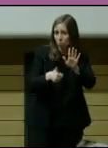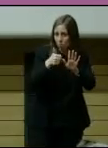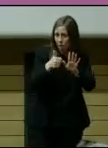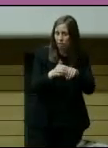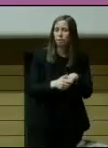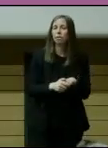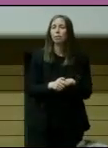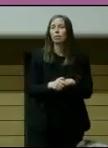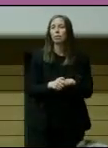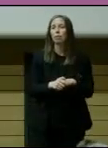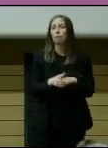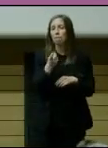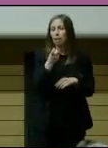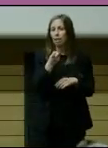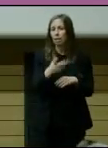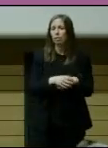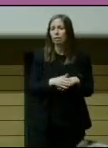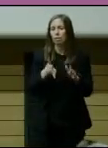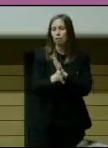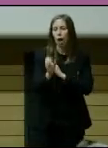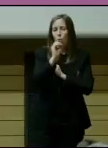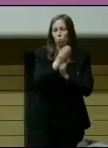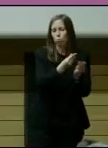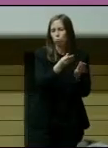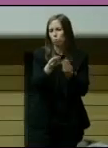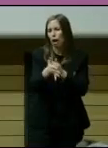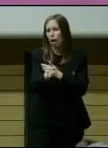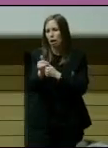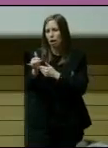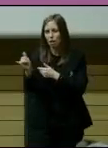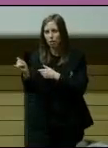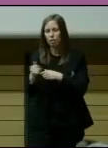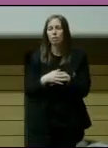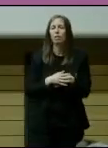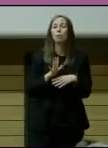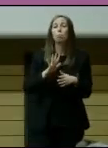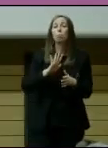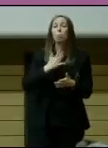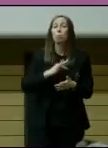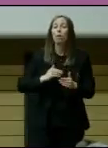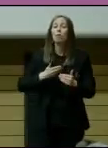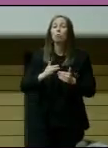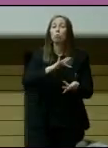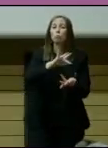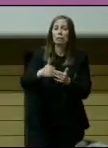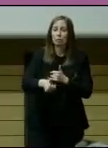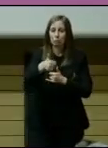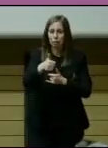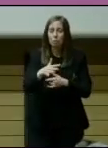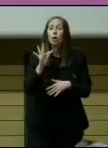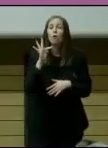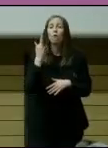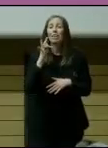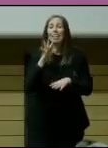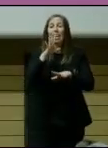entre ellos los retramadores, es decir, que hay opioides para aborrecer y para generar más tormentas mediáticas, pero ahora fentanilos no puede haber.